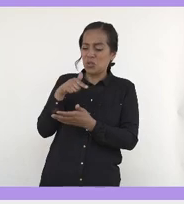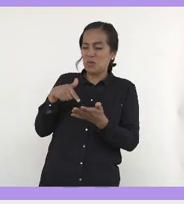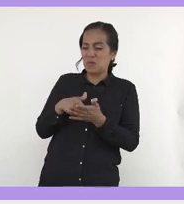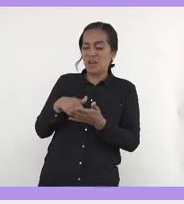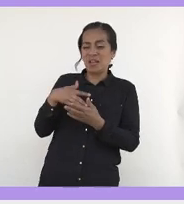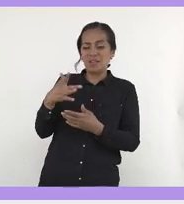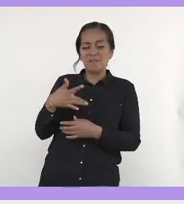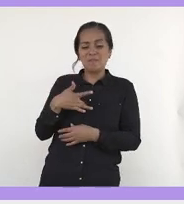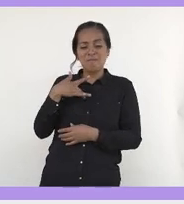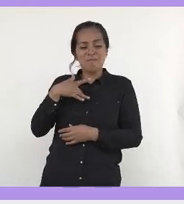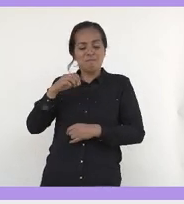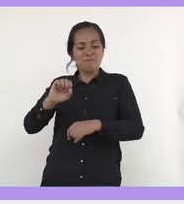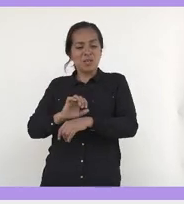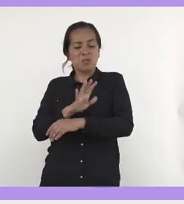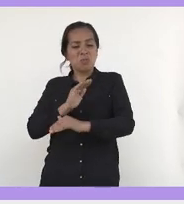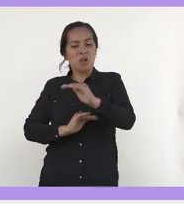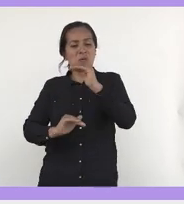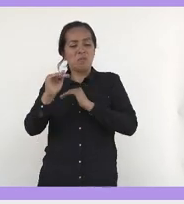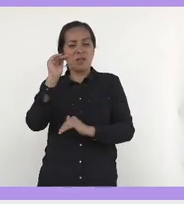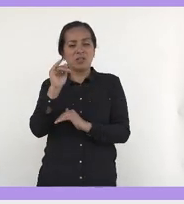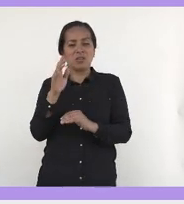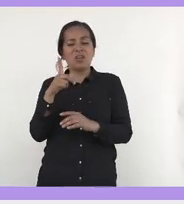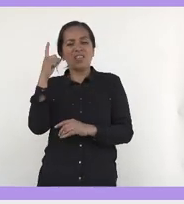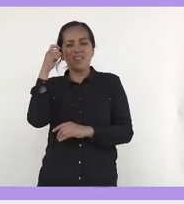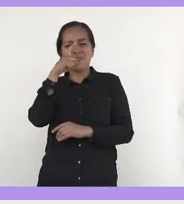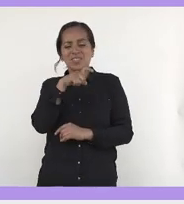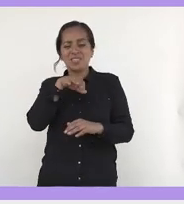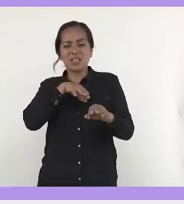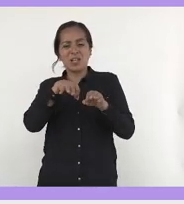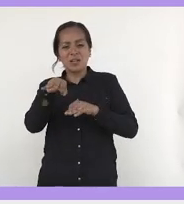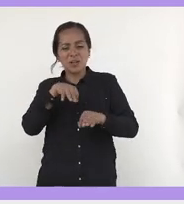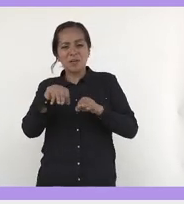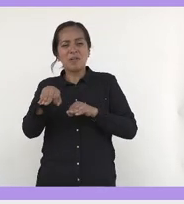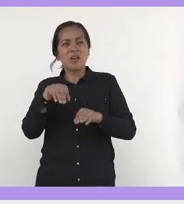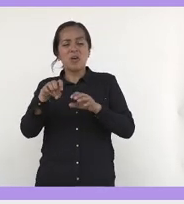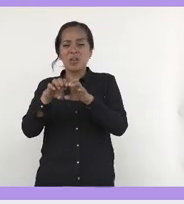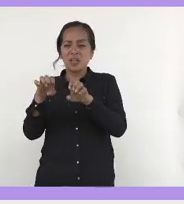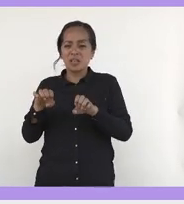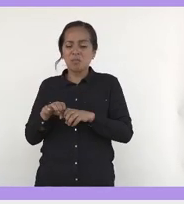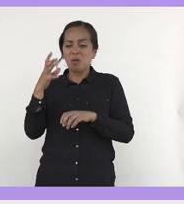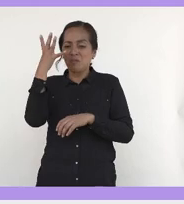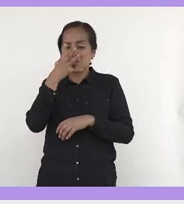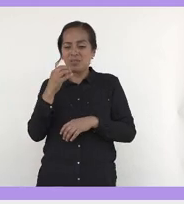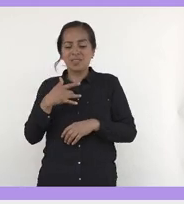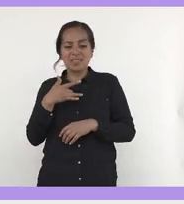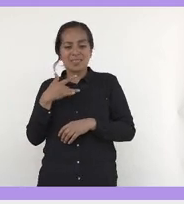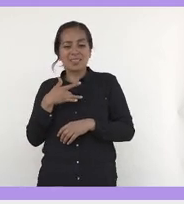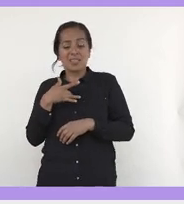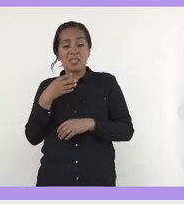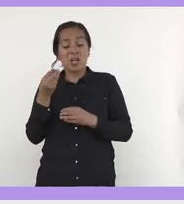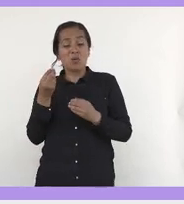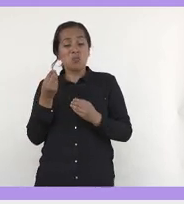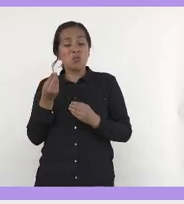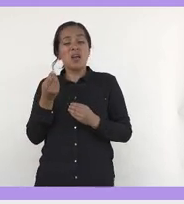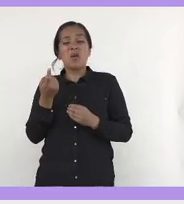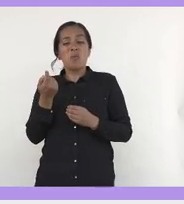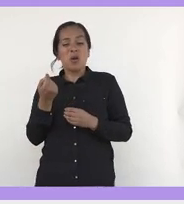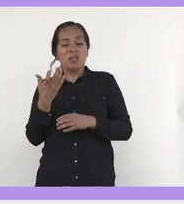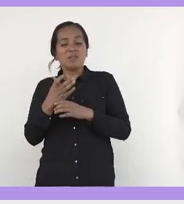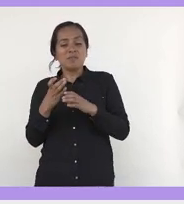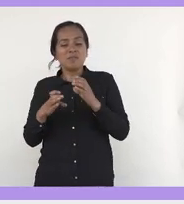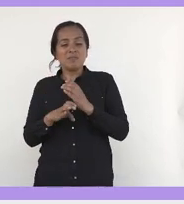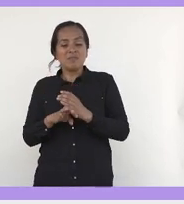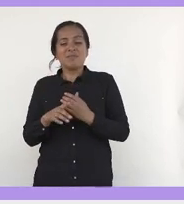de superación lo difícil que es el trabajo de equipo lo bonito que se sienta Hay pocas cosas donde uno se siente aludido